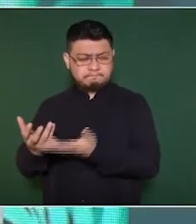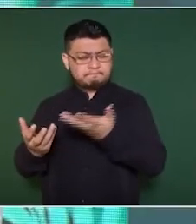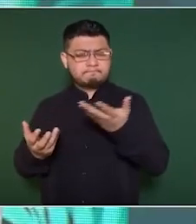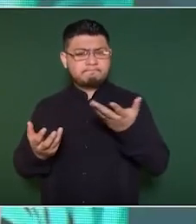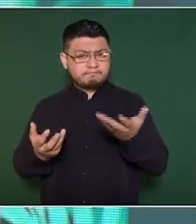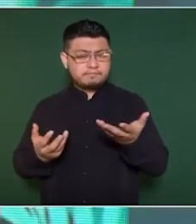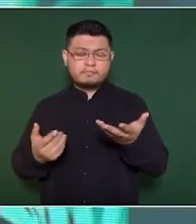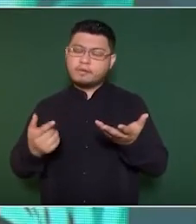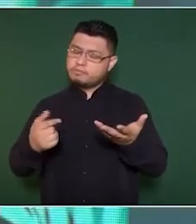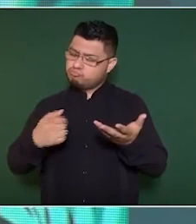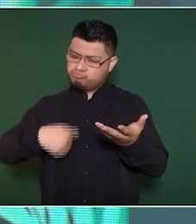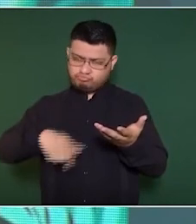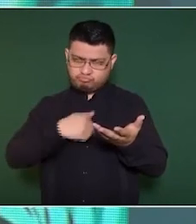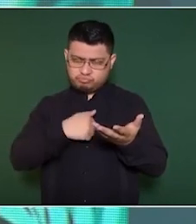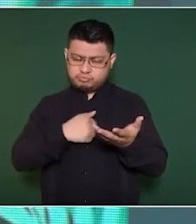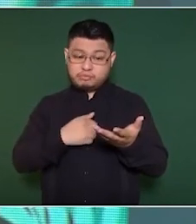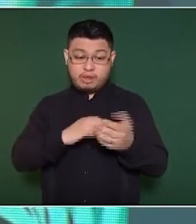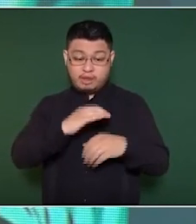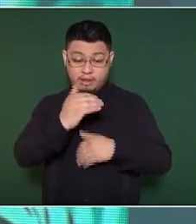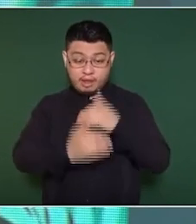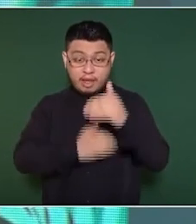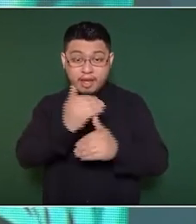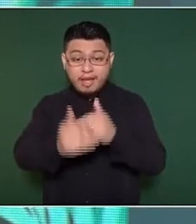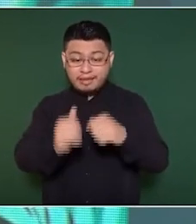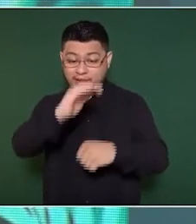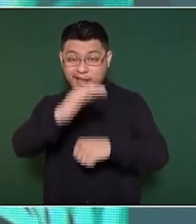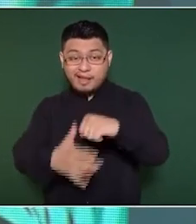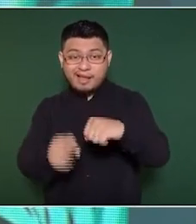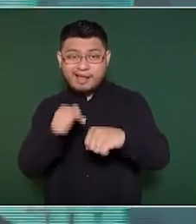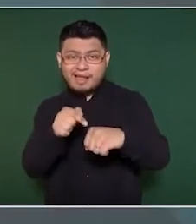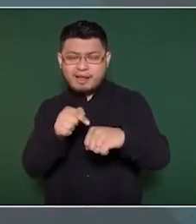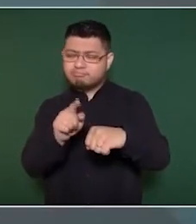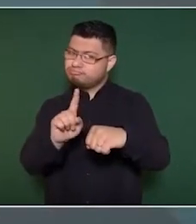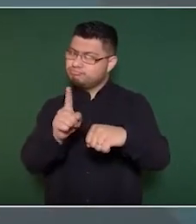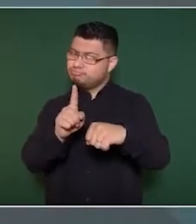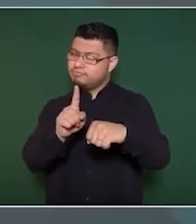no hubiésemos podido concluir esta obra